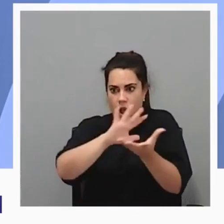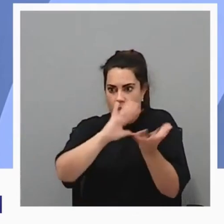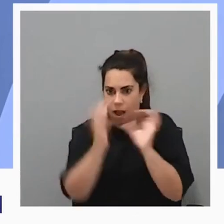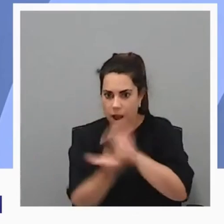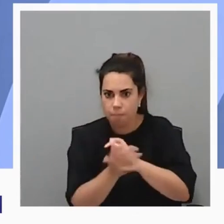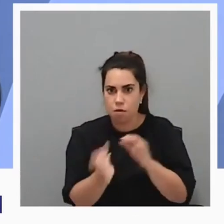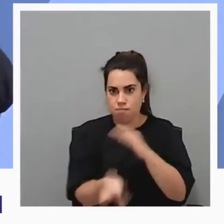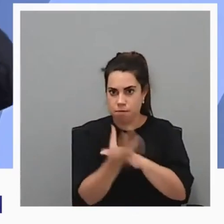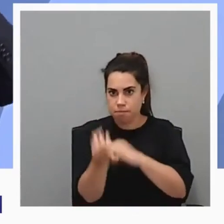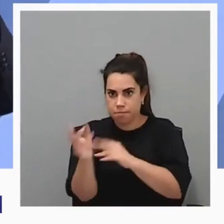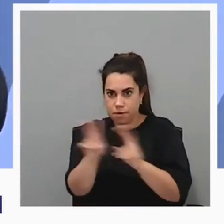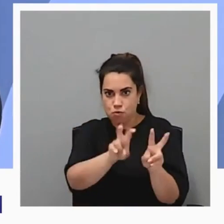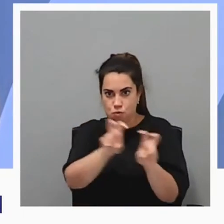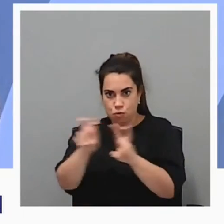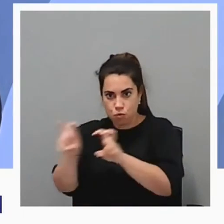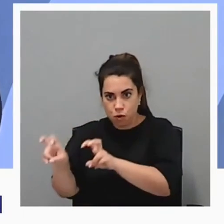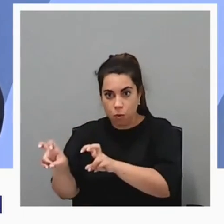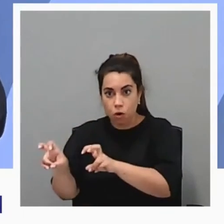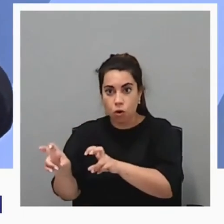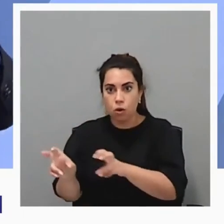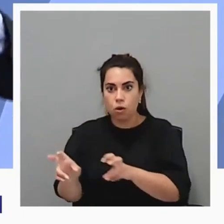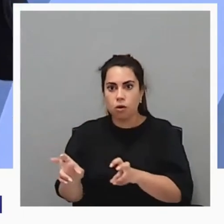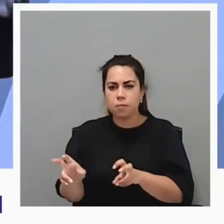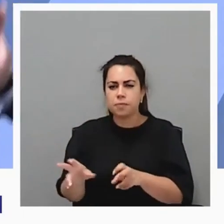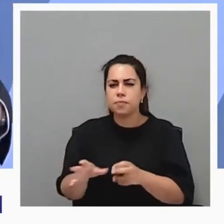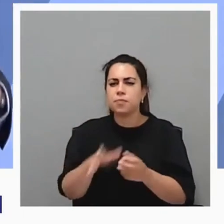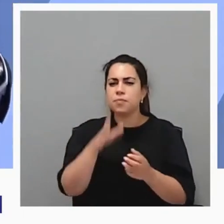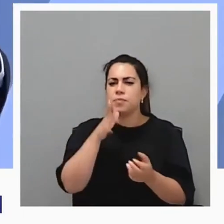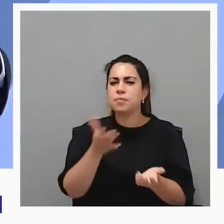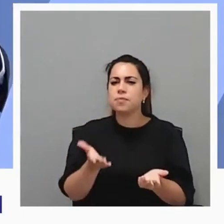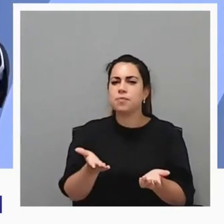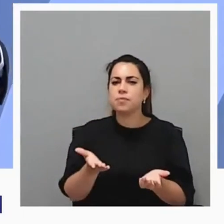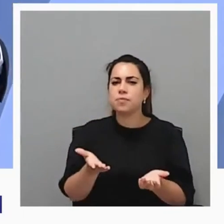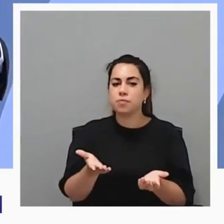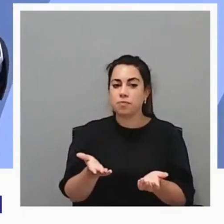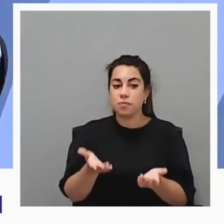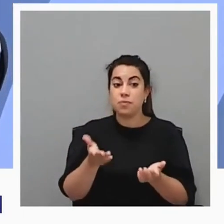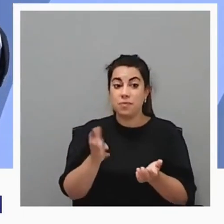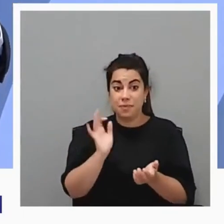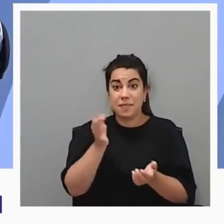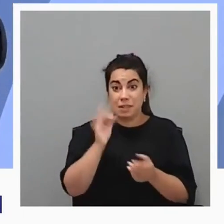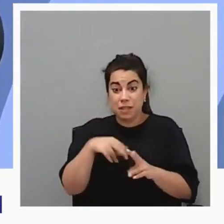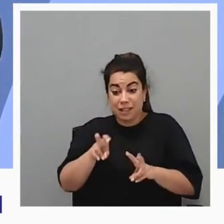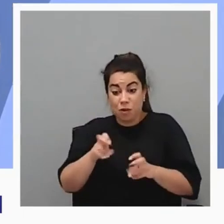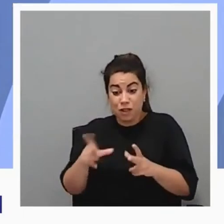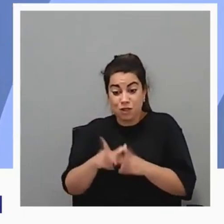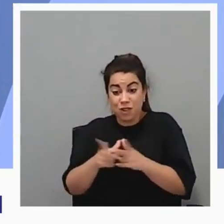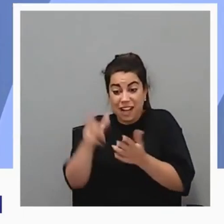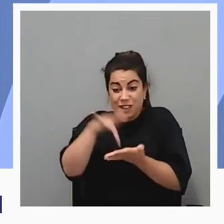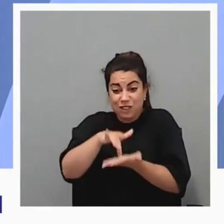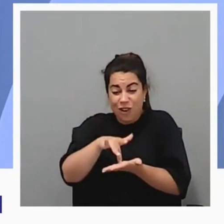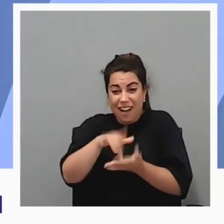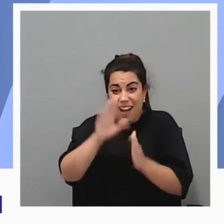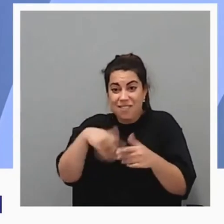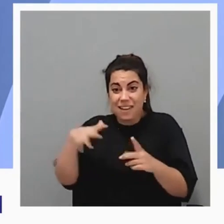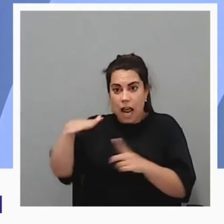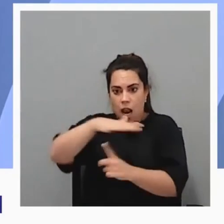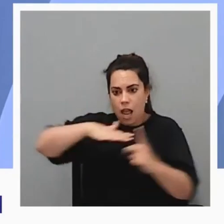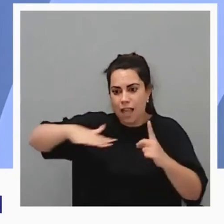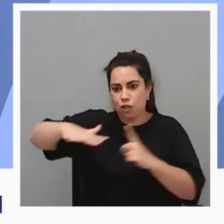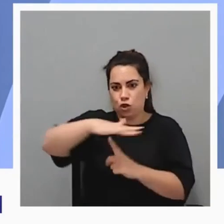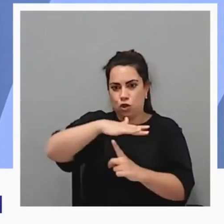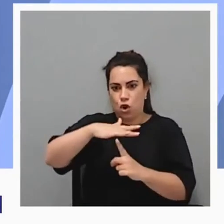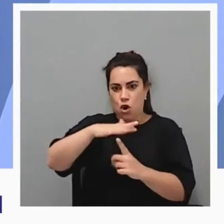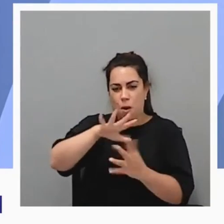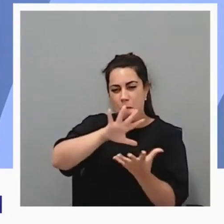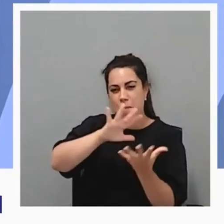se caracteriza porque en la medida en que se lleva a cabo transforma lo que el entorno en el que se lleva a cabo. Entonces, en